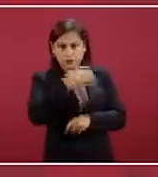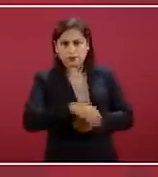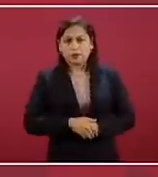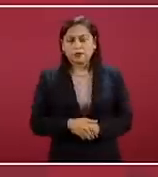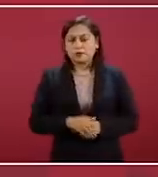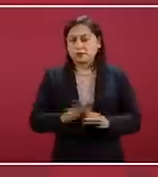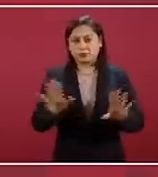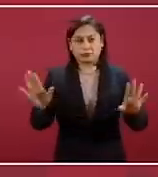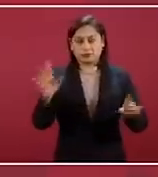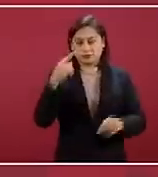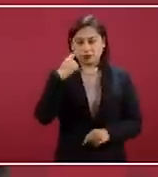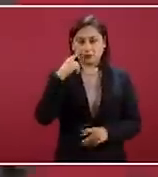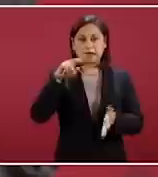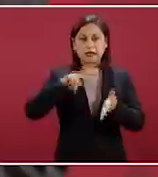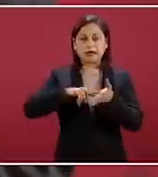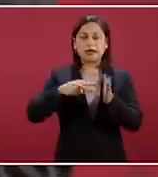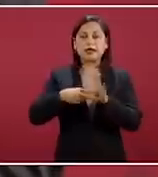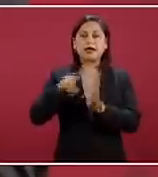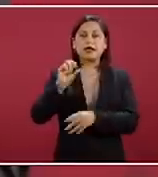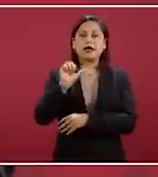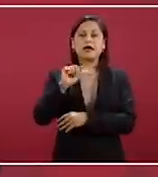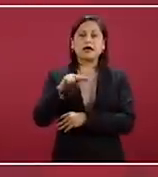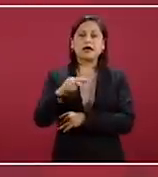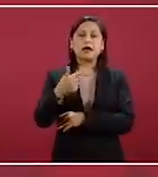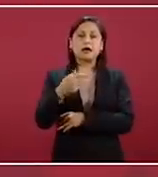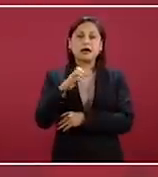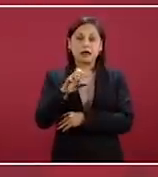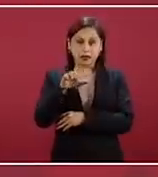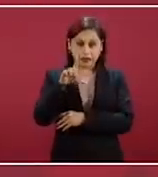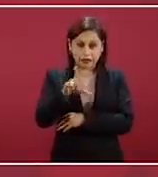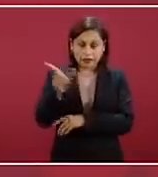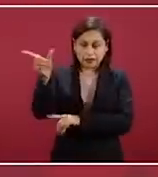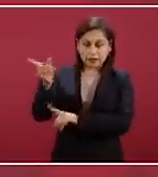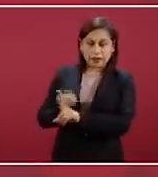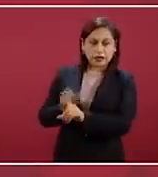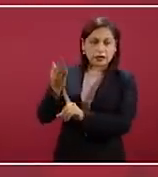Ángel es una persona con capacidad,